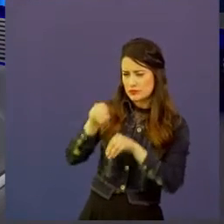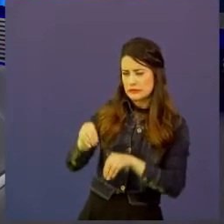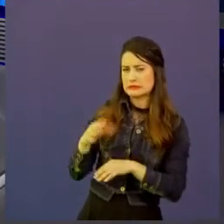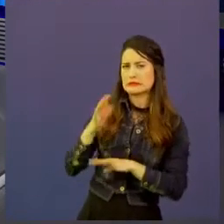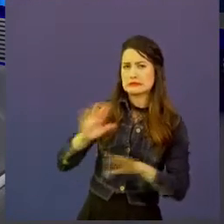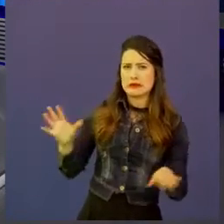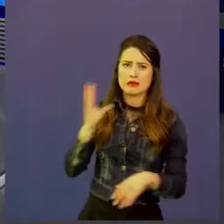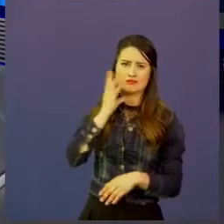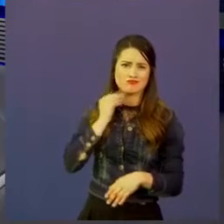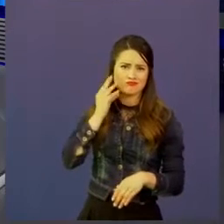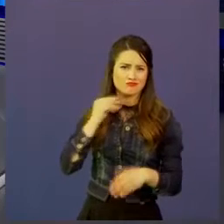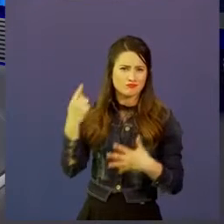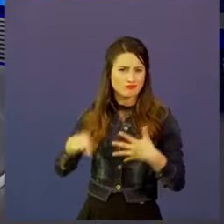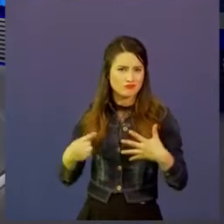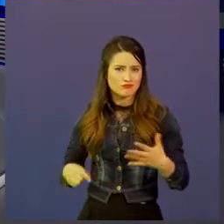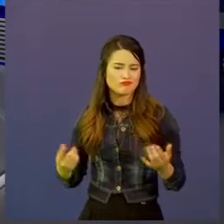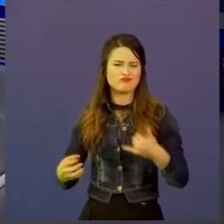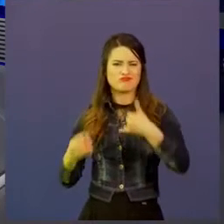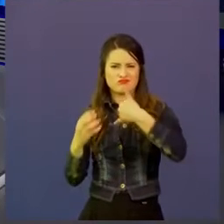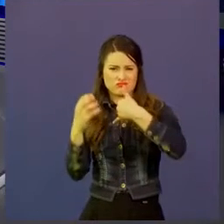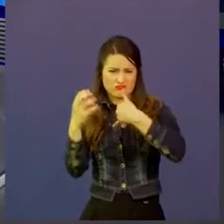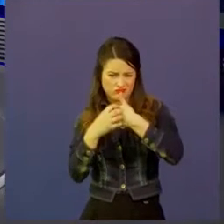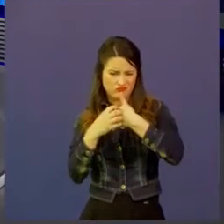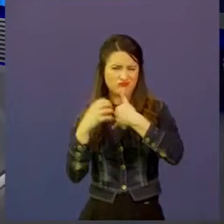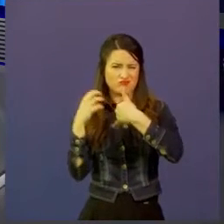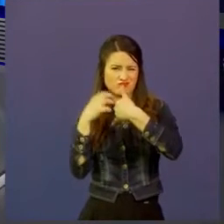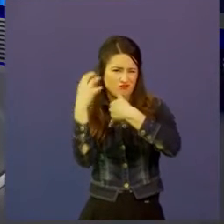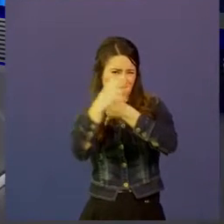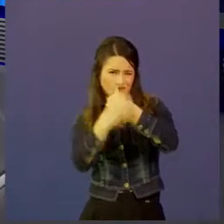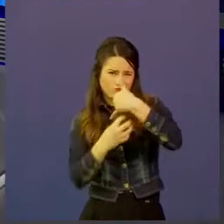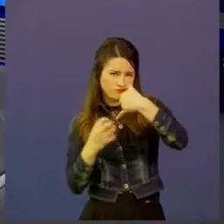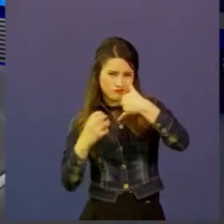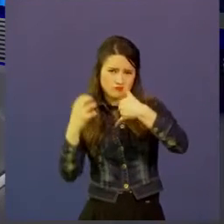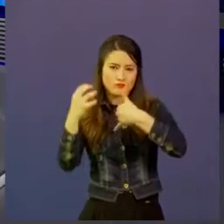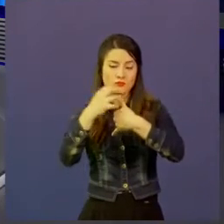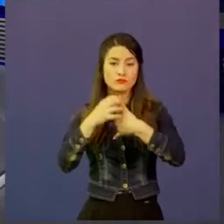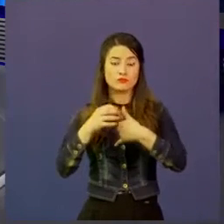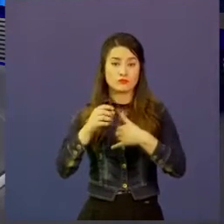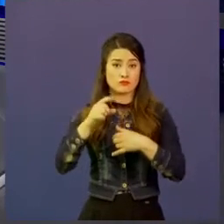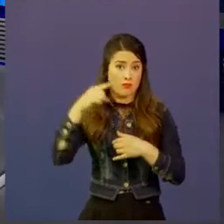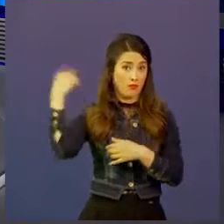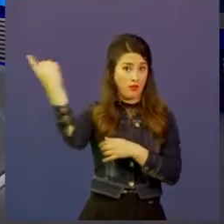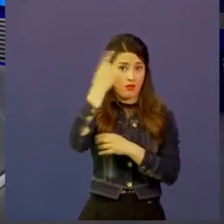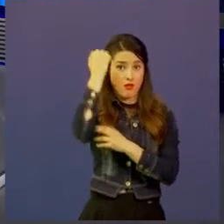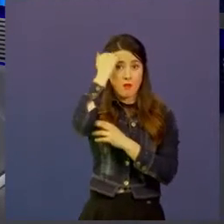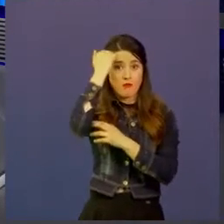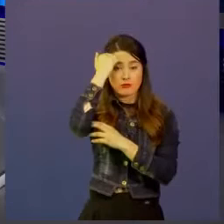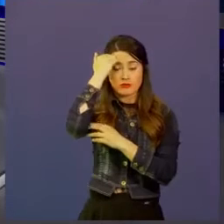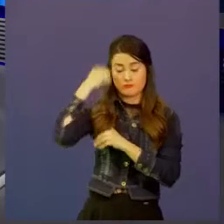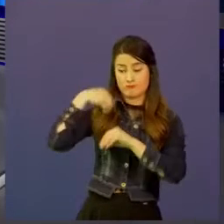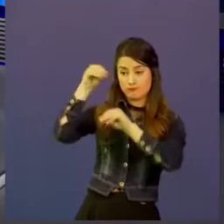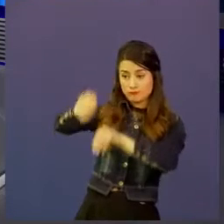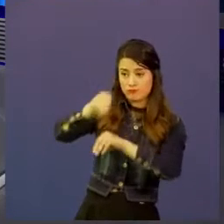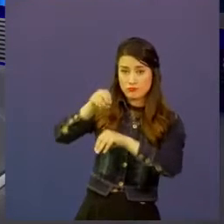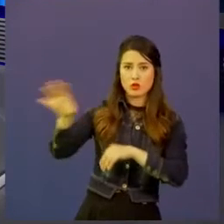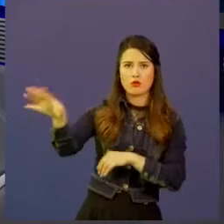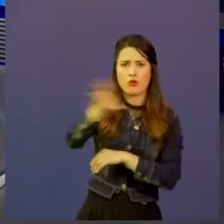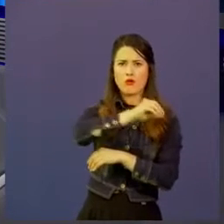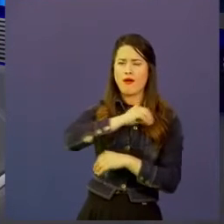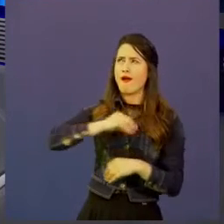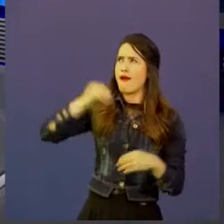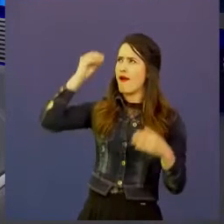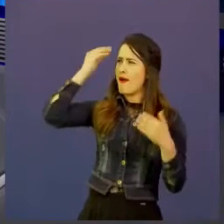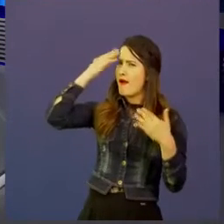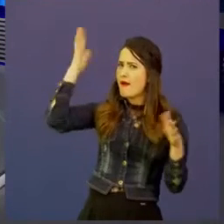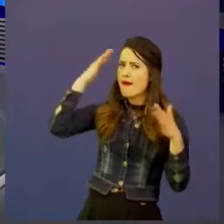que tenemos en las regiones, en todas las regiones del país, donde los docentes se han beneficiado con esta capacitación y formación que hacemos en